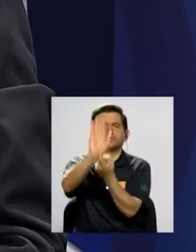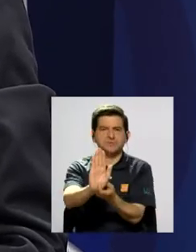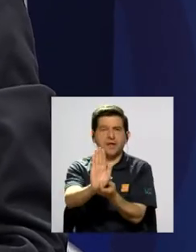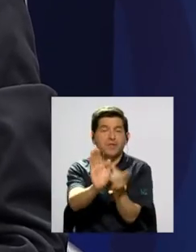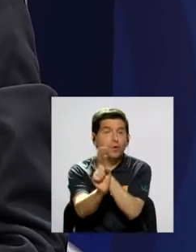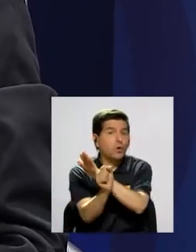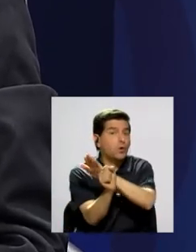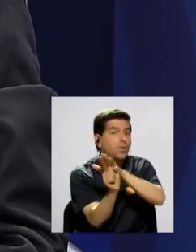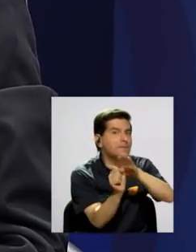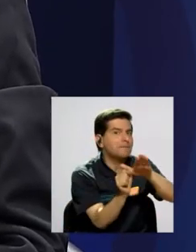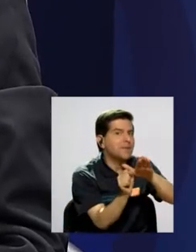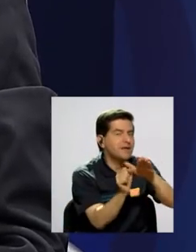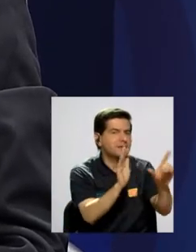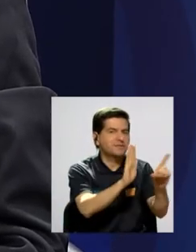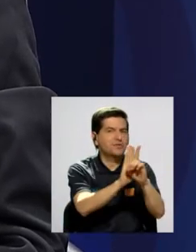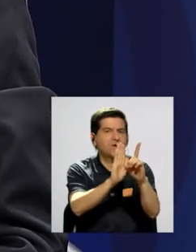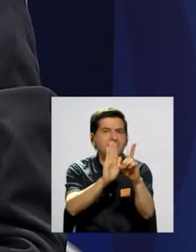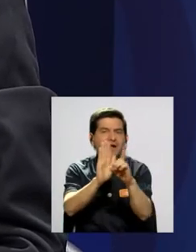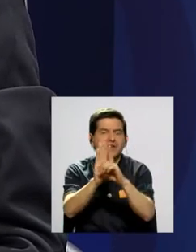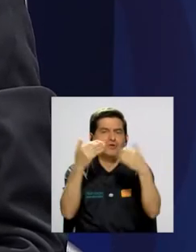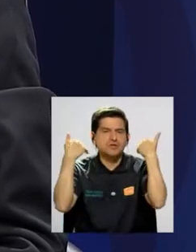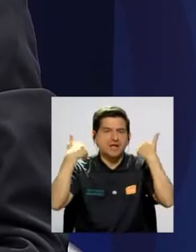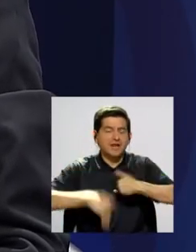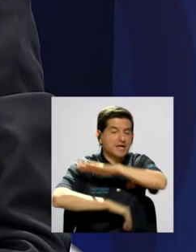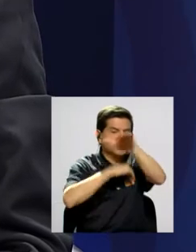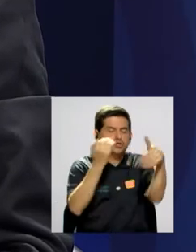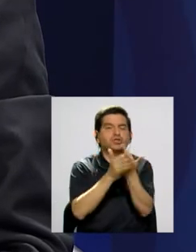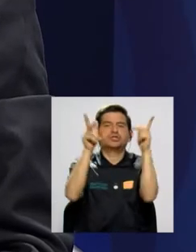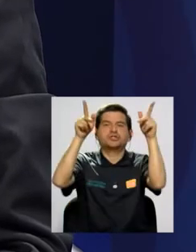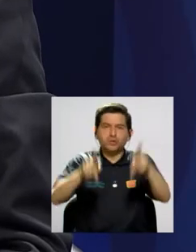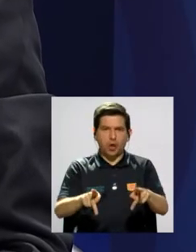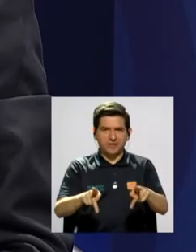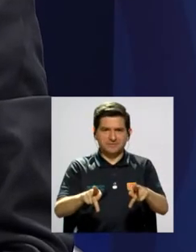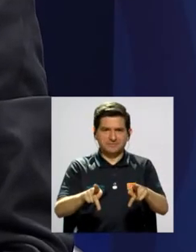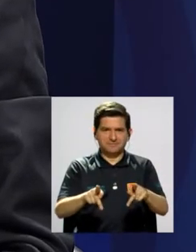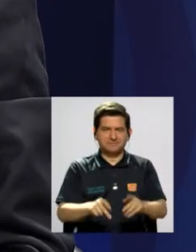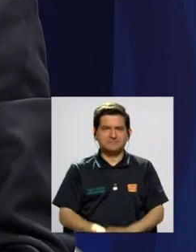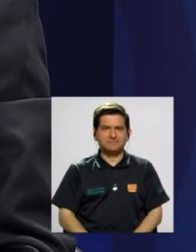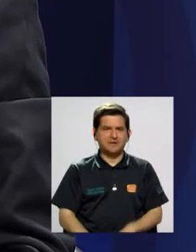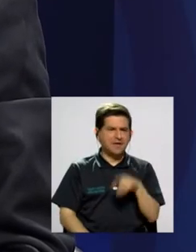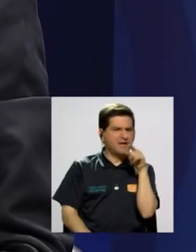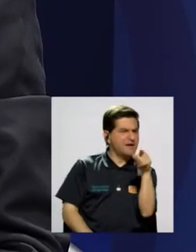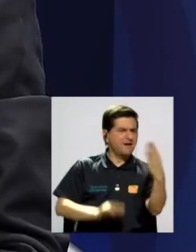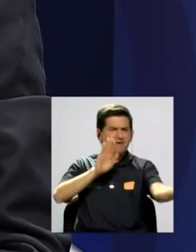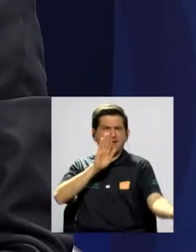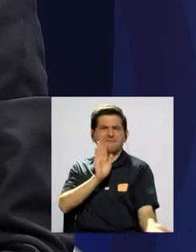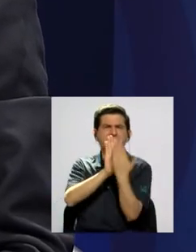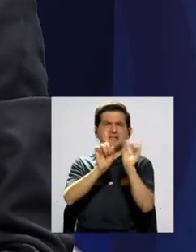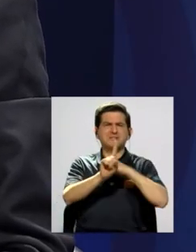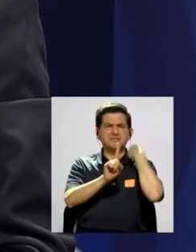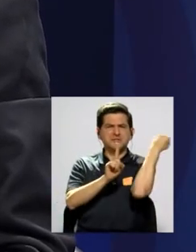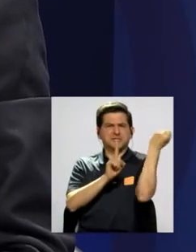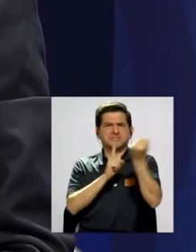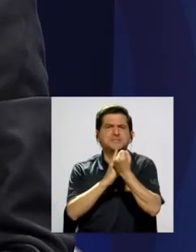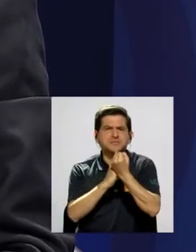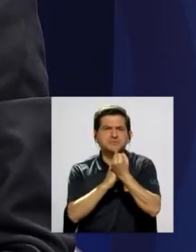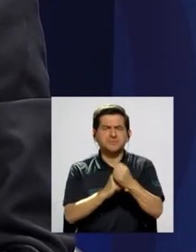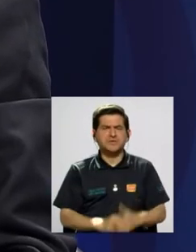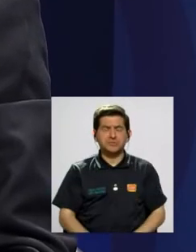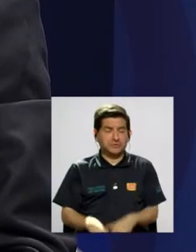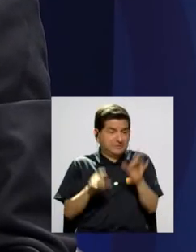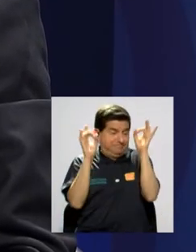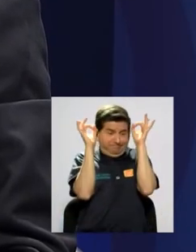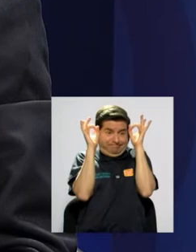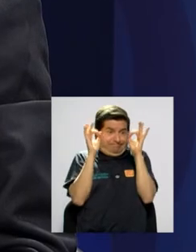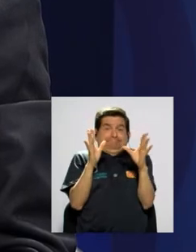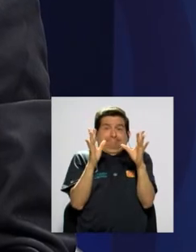pleno a los derechos humanos de todas las personas y que enfrenta situaciones tan